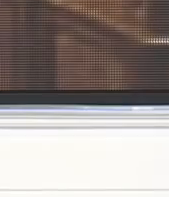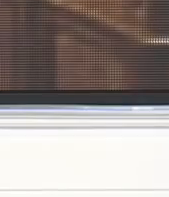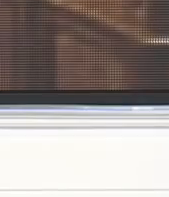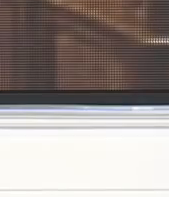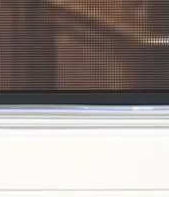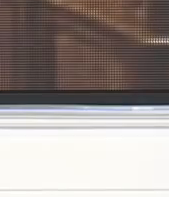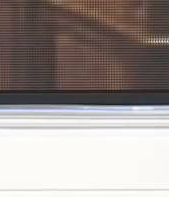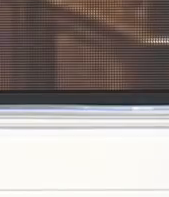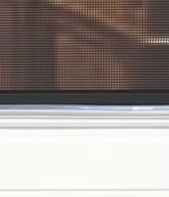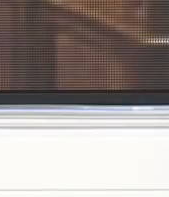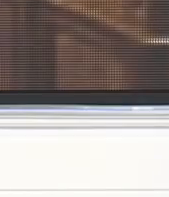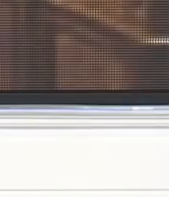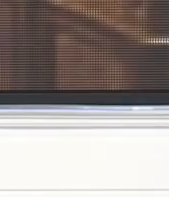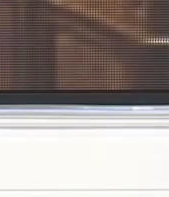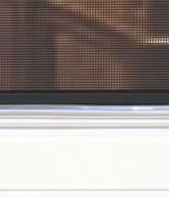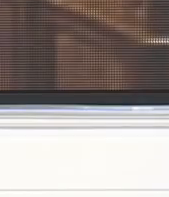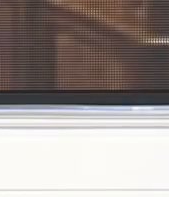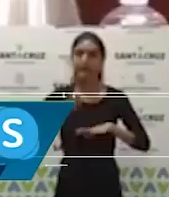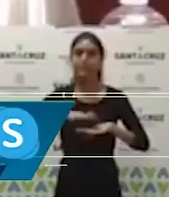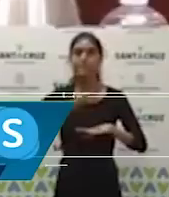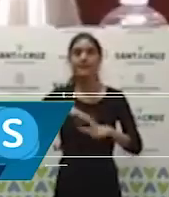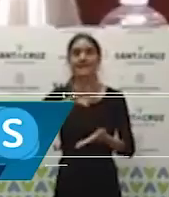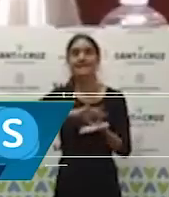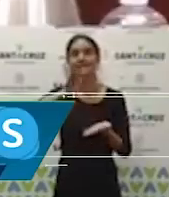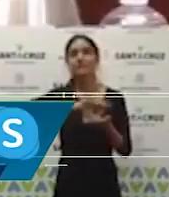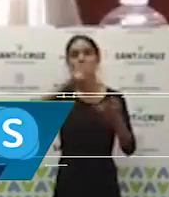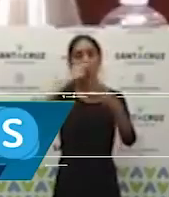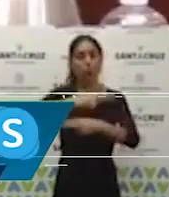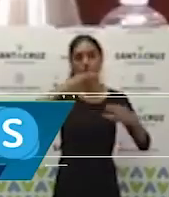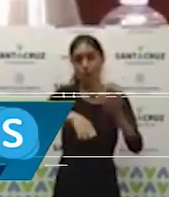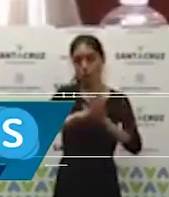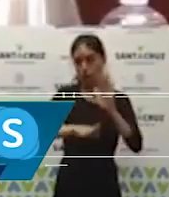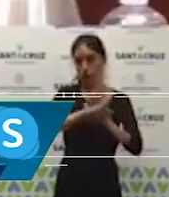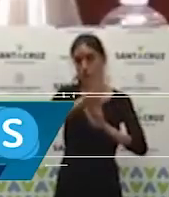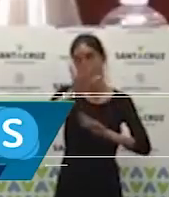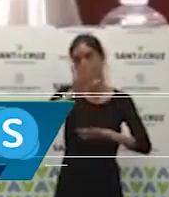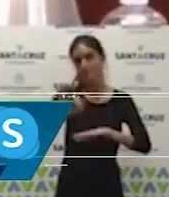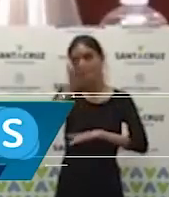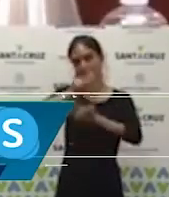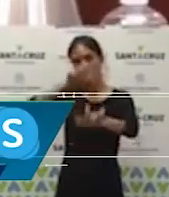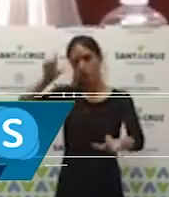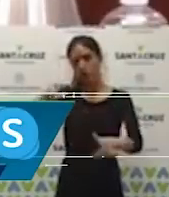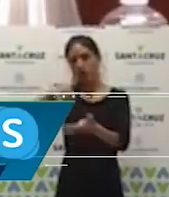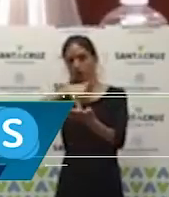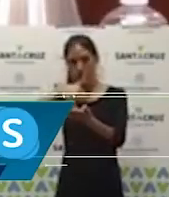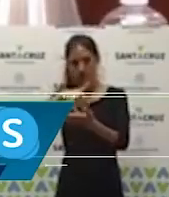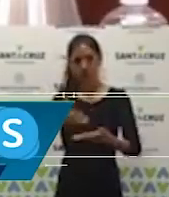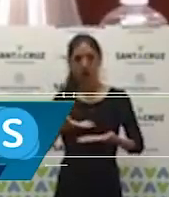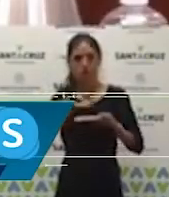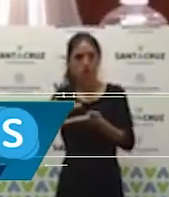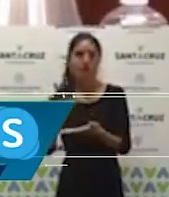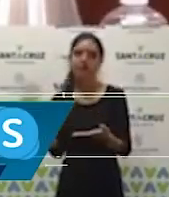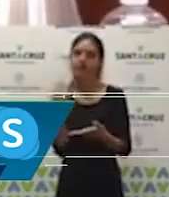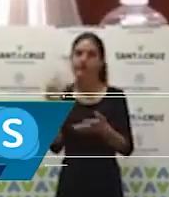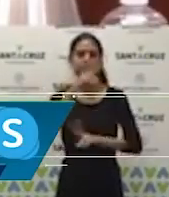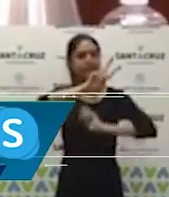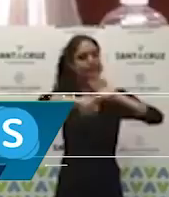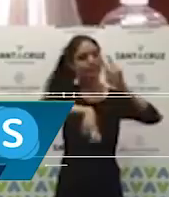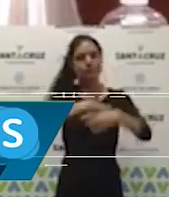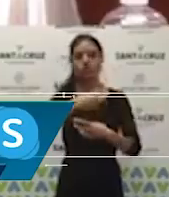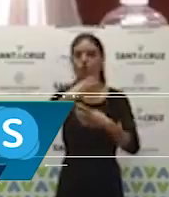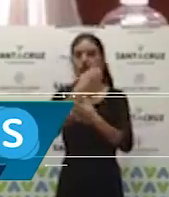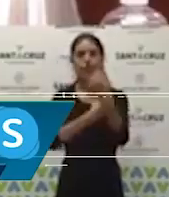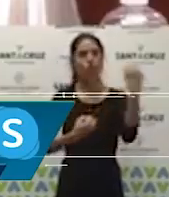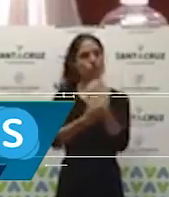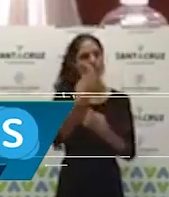haya expulsado, anunciado la expulsión de la concejal después de firmar la moción de censura es un poco sorprendente. Tenías que haberla expulsado mucho